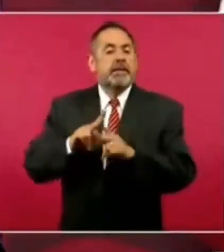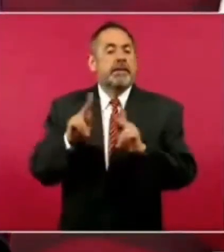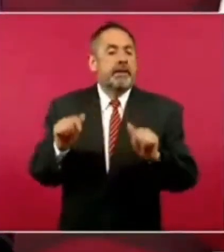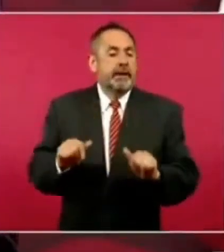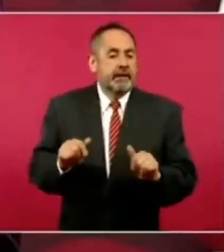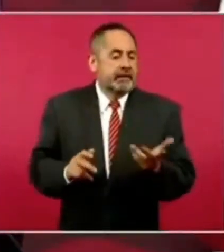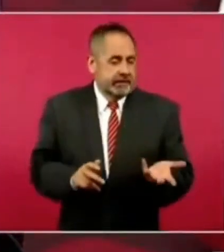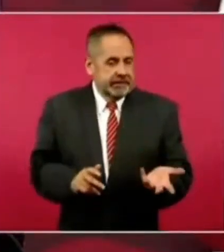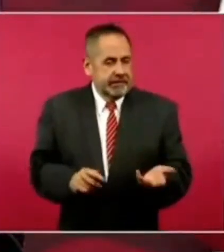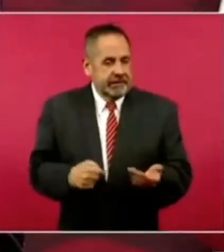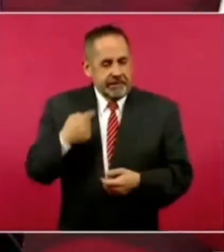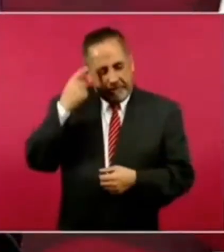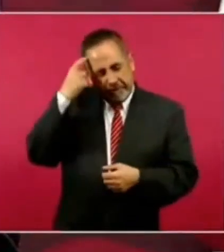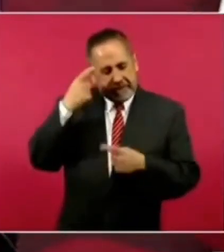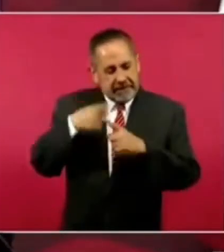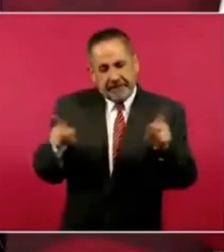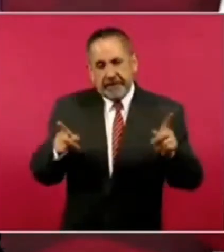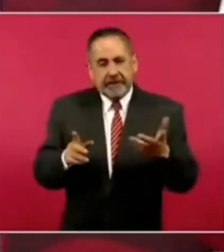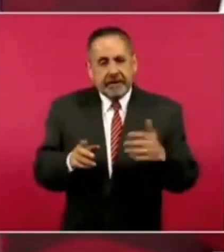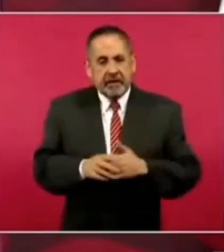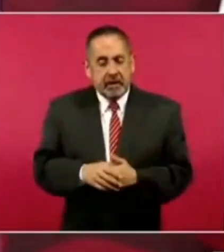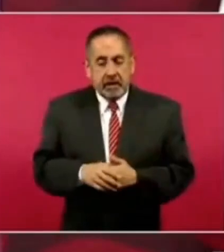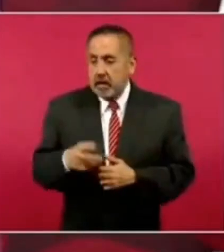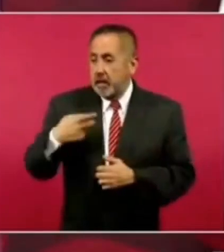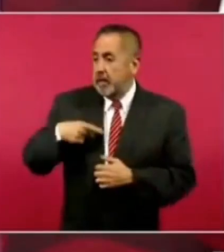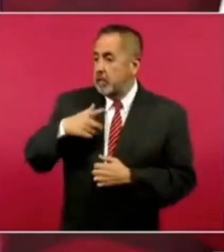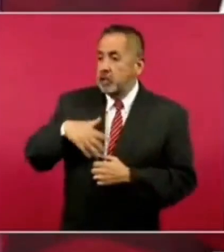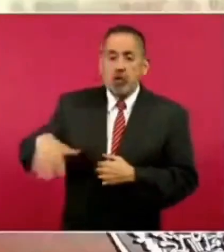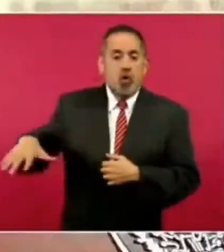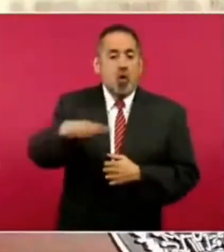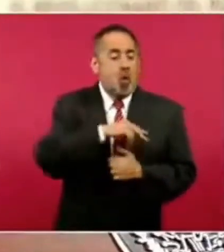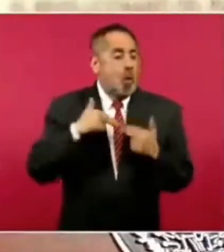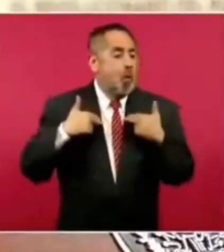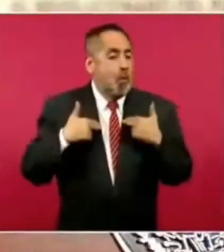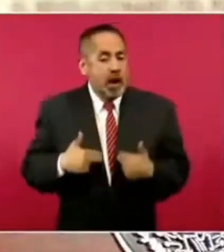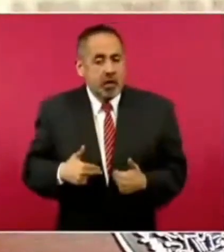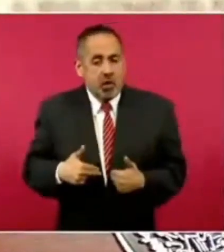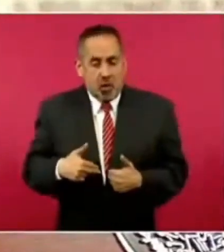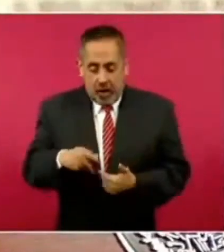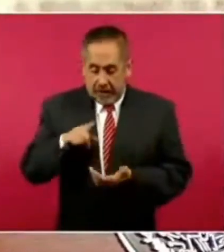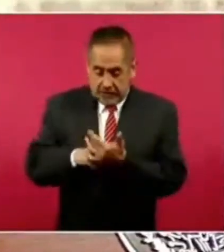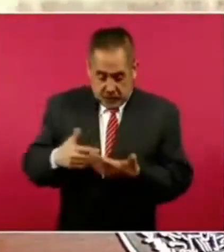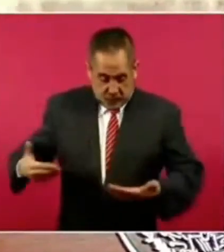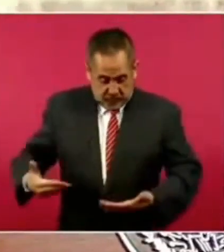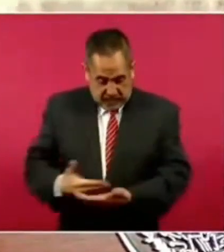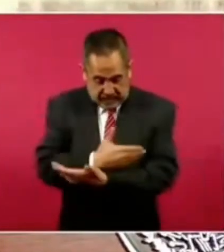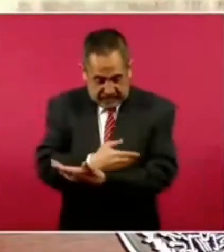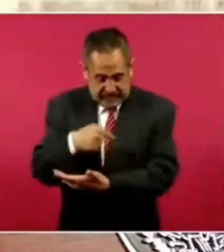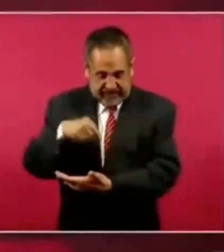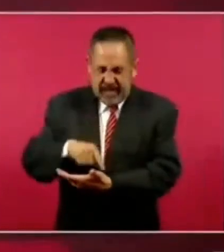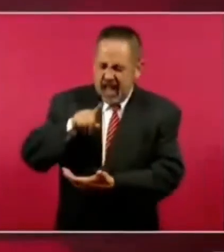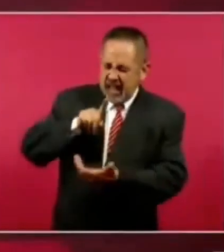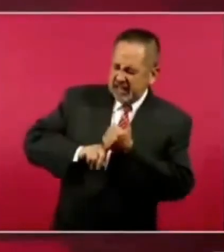nosotros que el ser humano no nace malo,